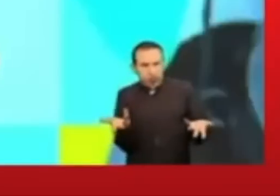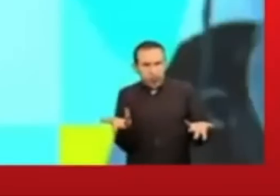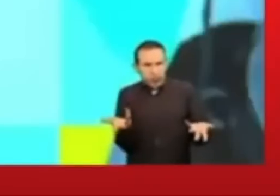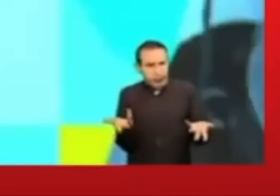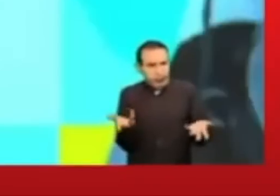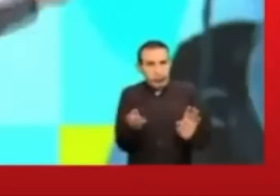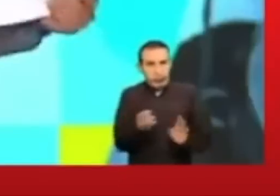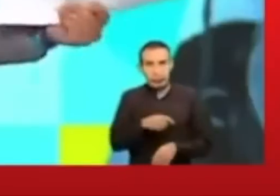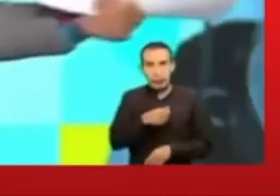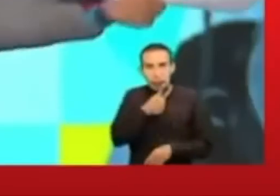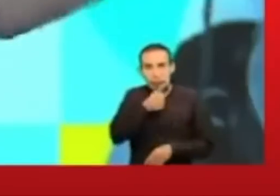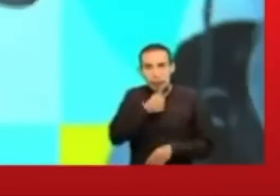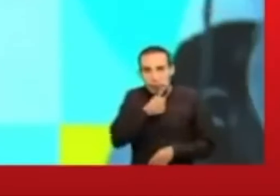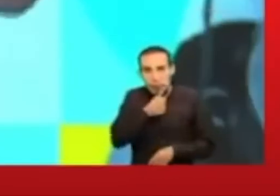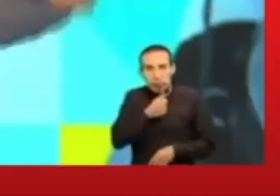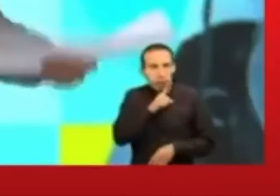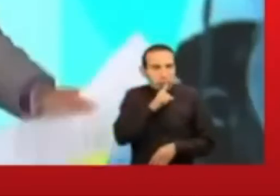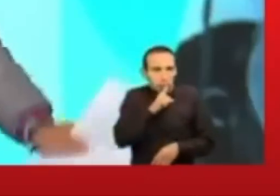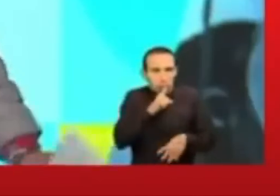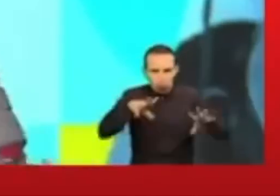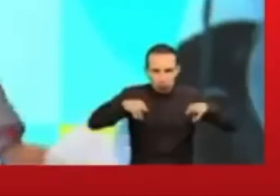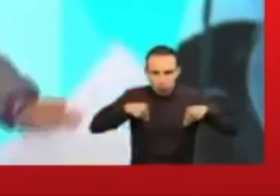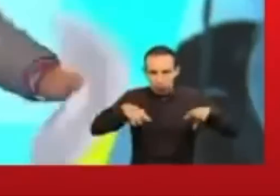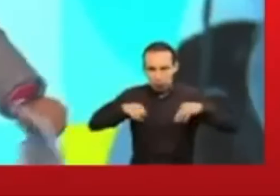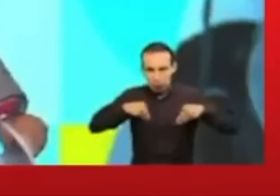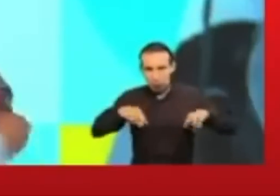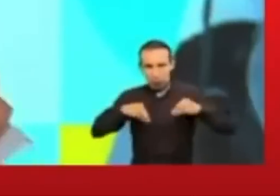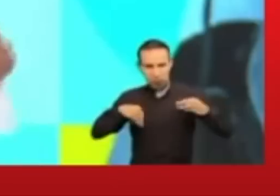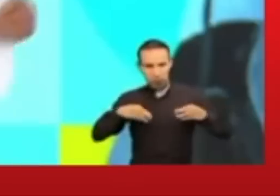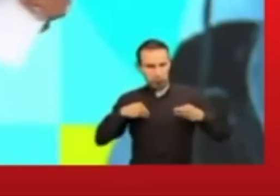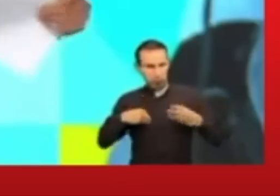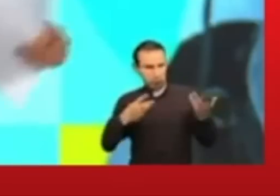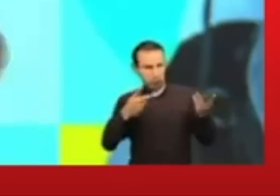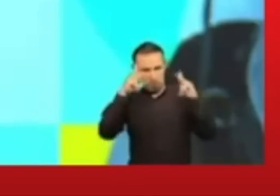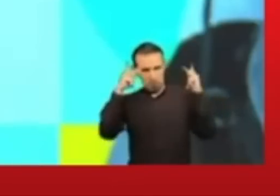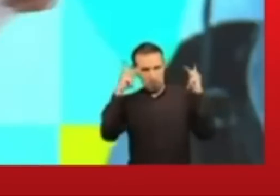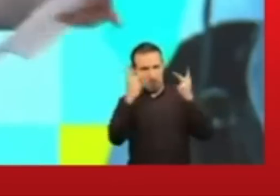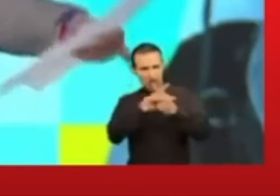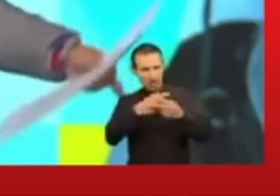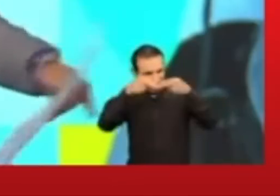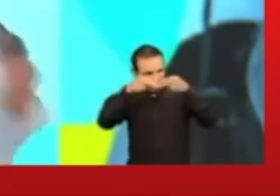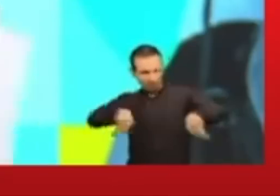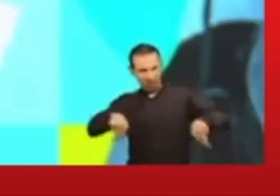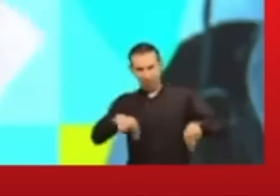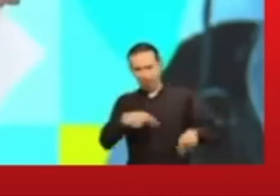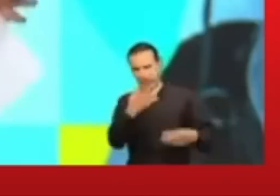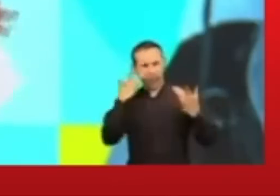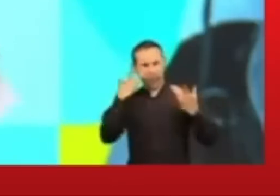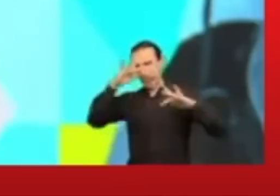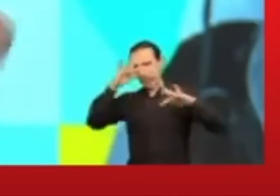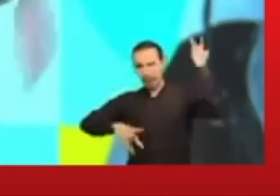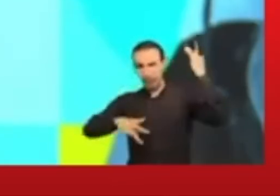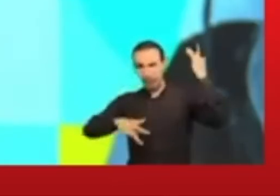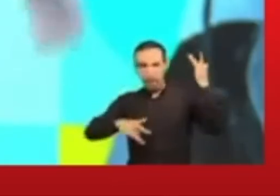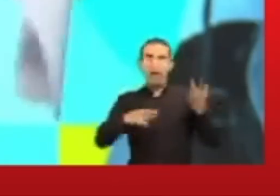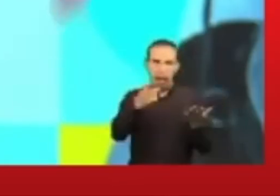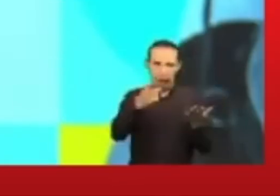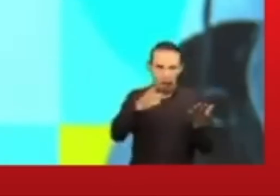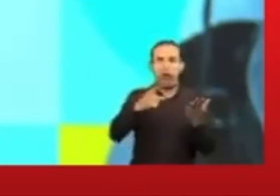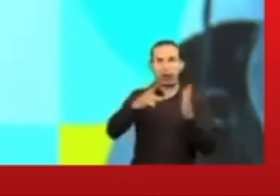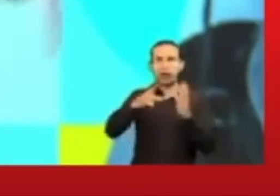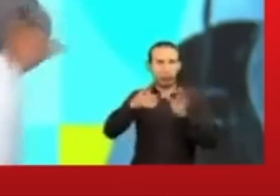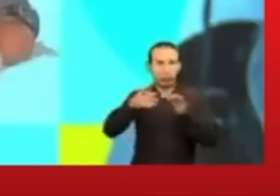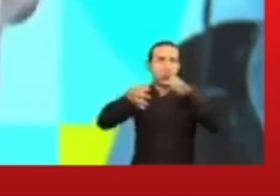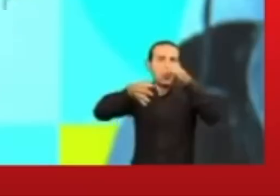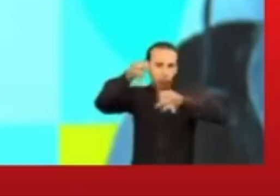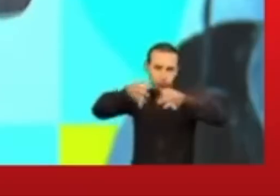personas denunciadas en muchos casos por violencias basadas en género? Obviamente que hay instancias de la justicia y todo lo que ustedes quieran, pero eso es un mensaje